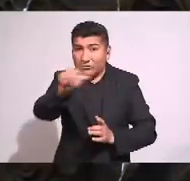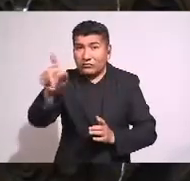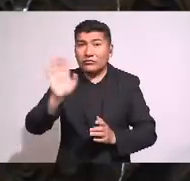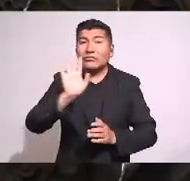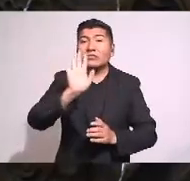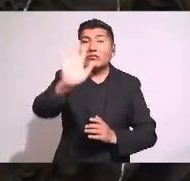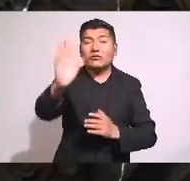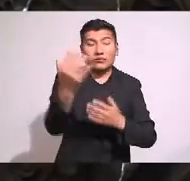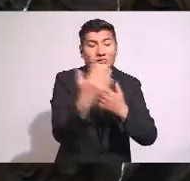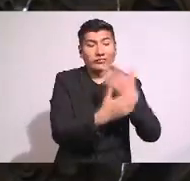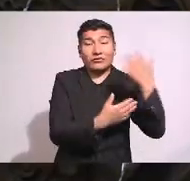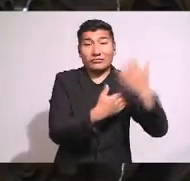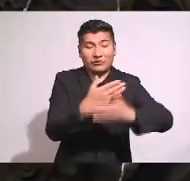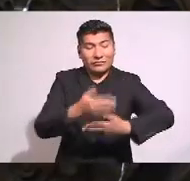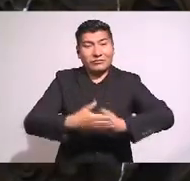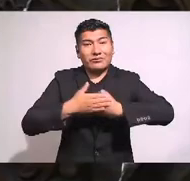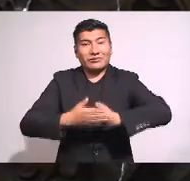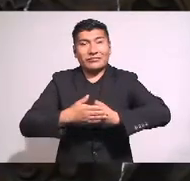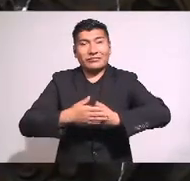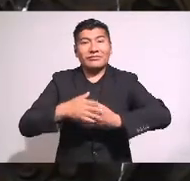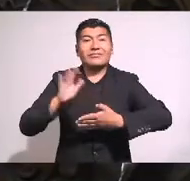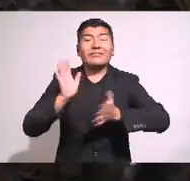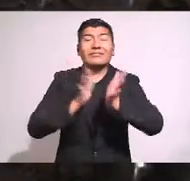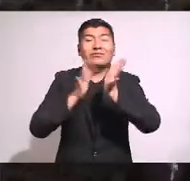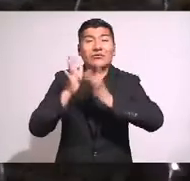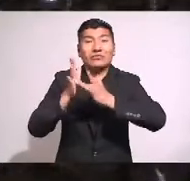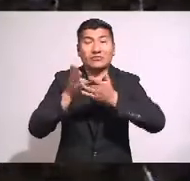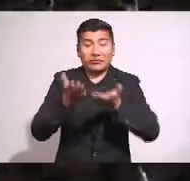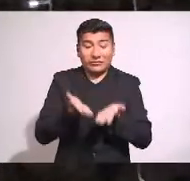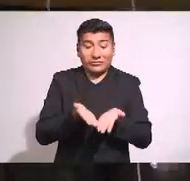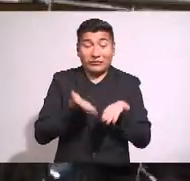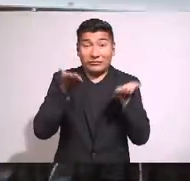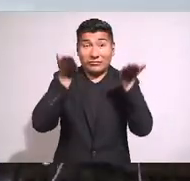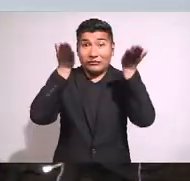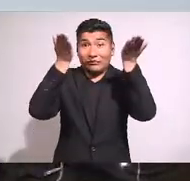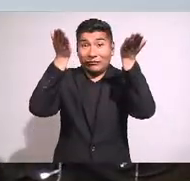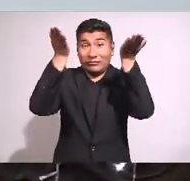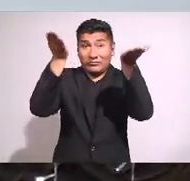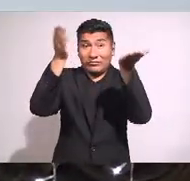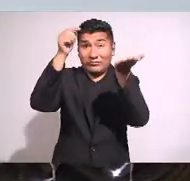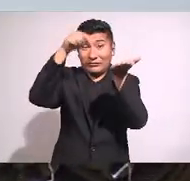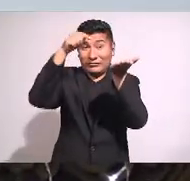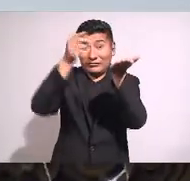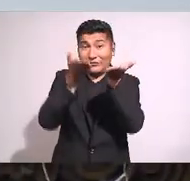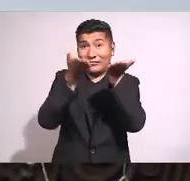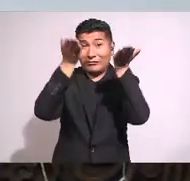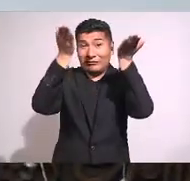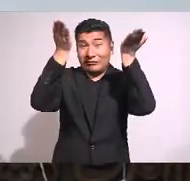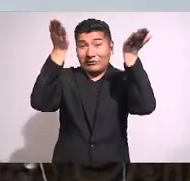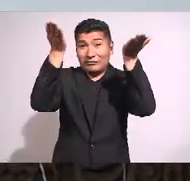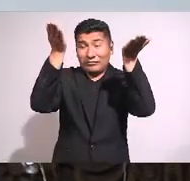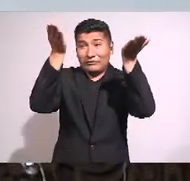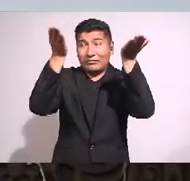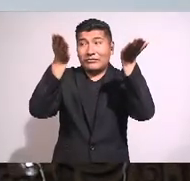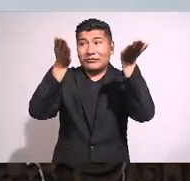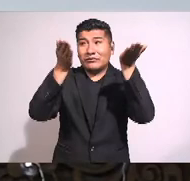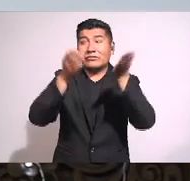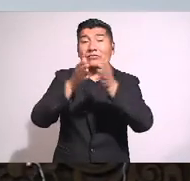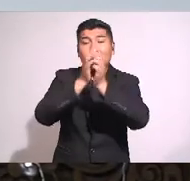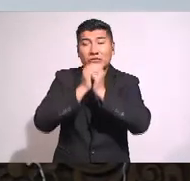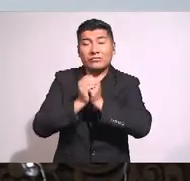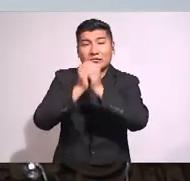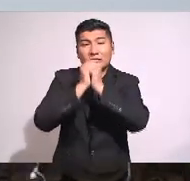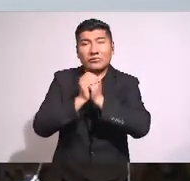sus manos al niño Jesús. Levanten a este niño que tienen entre sus manos y digamos